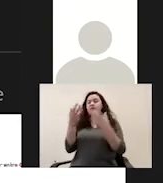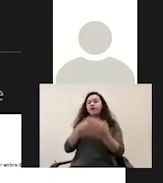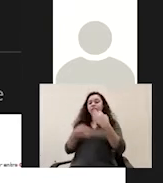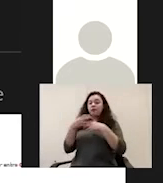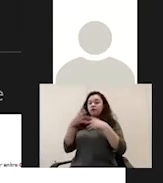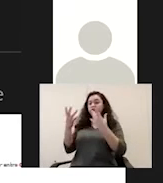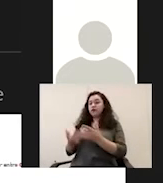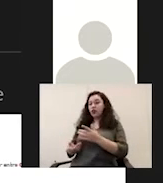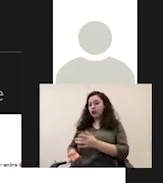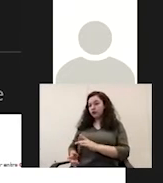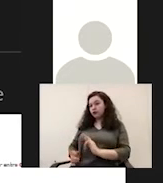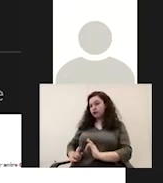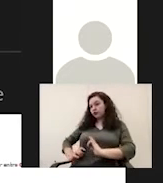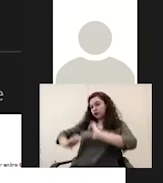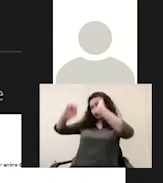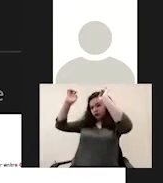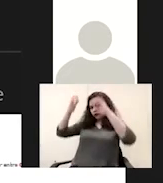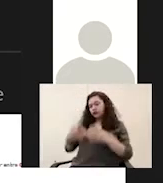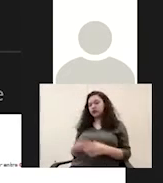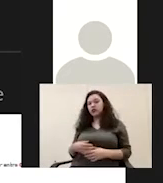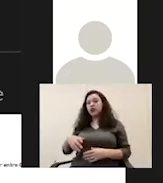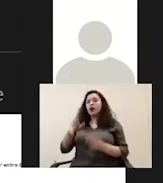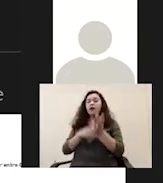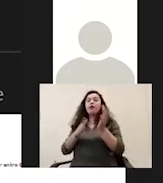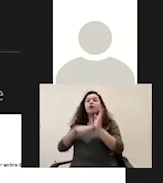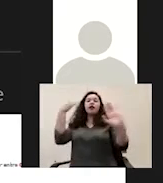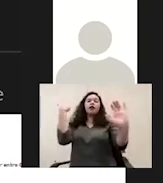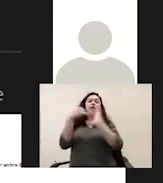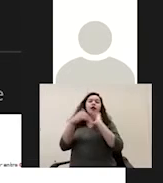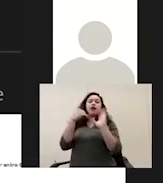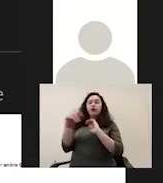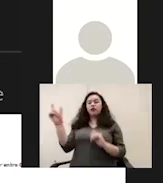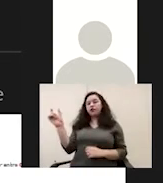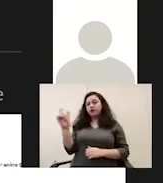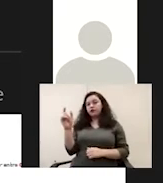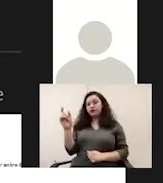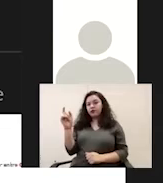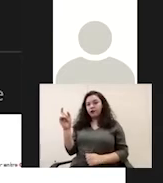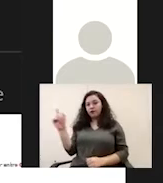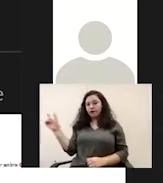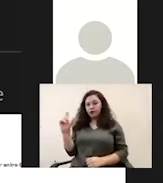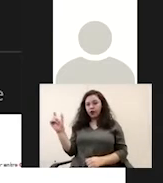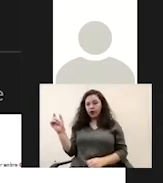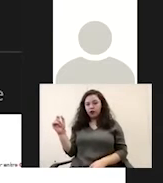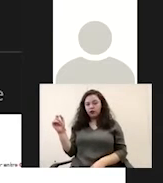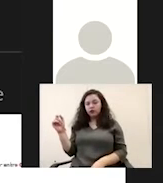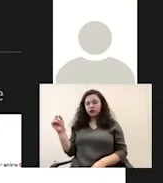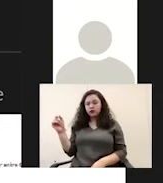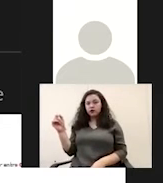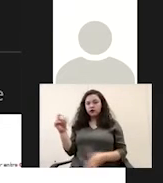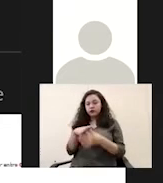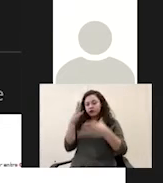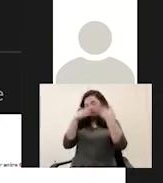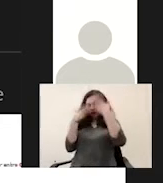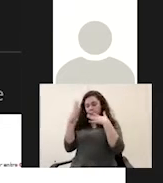secretaría, les envían un documento en donde les dan el estudio bacteriológico del